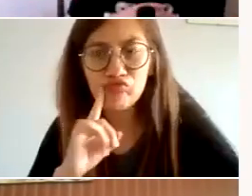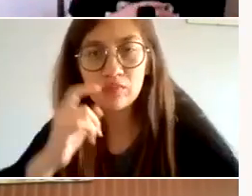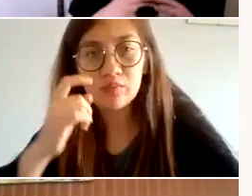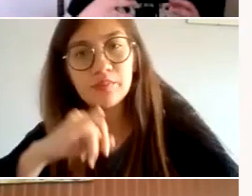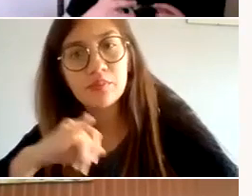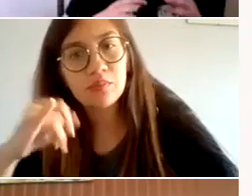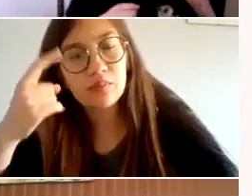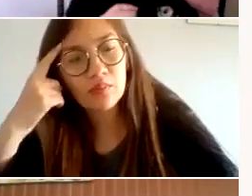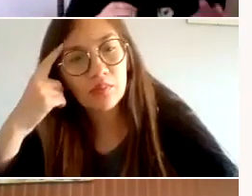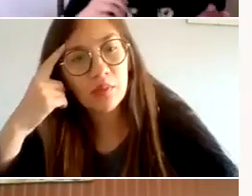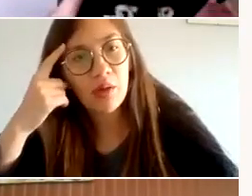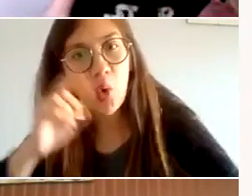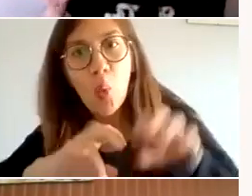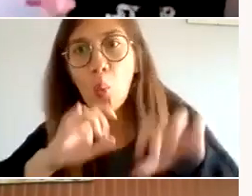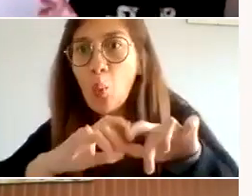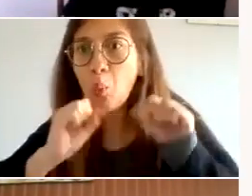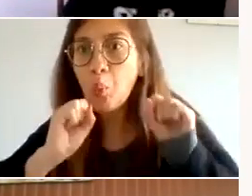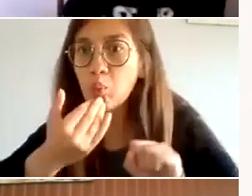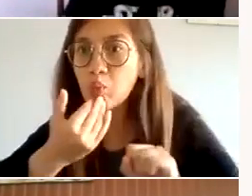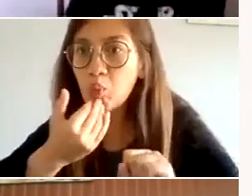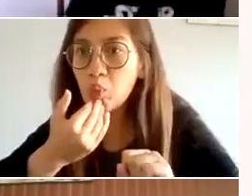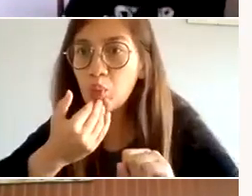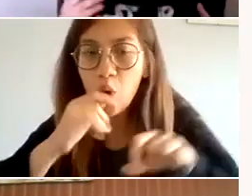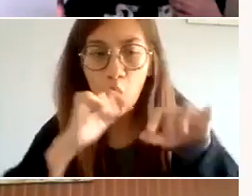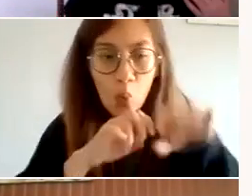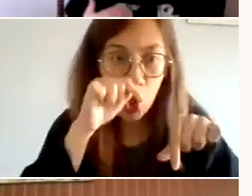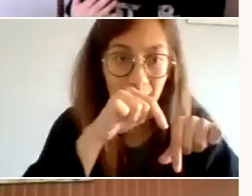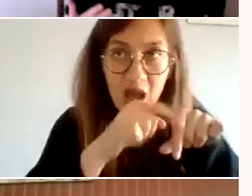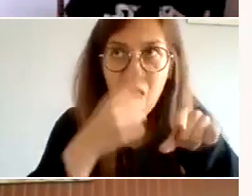pequeño que pudiese ser enviado desde un computador a otro. Esto